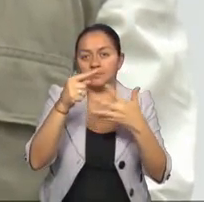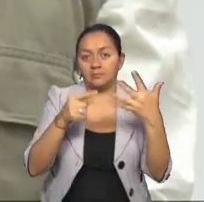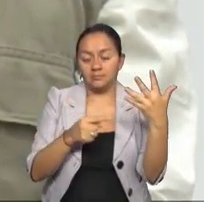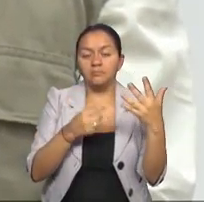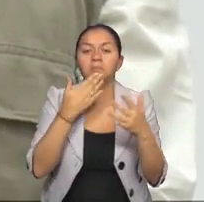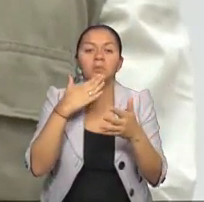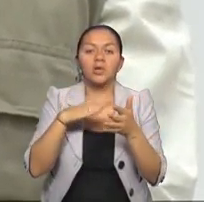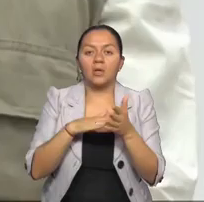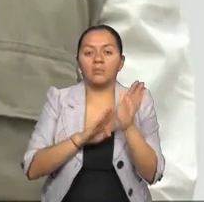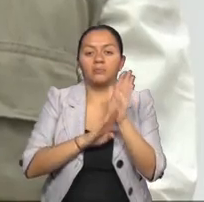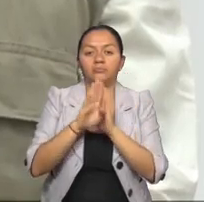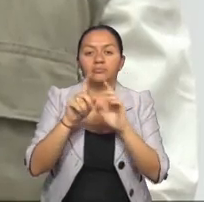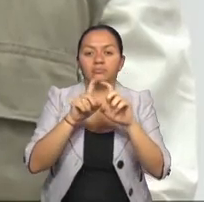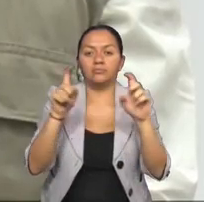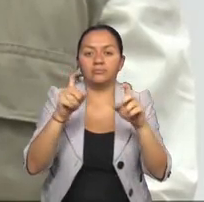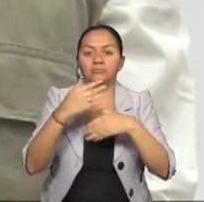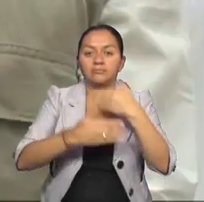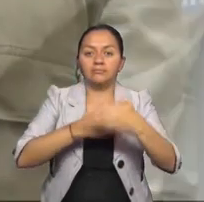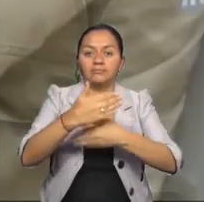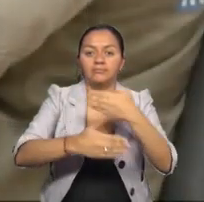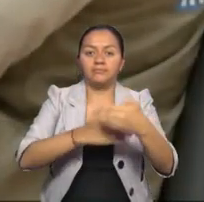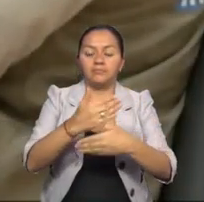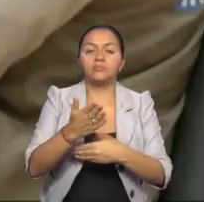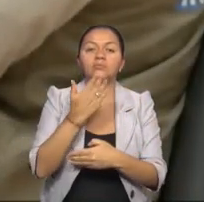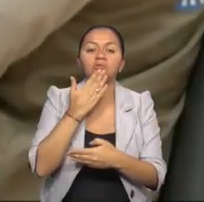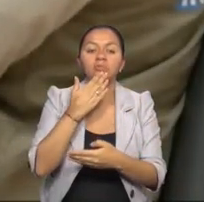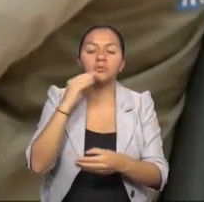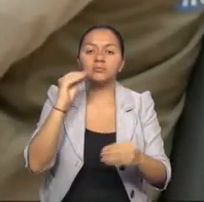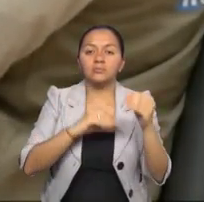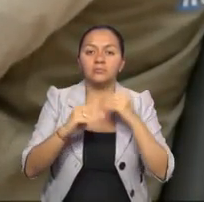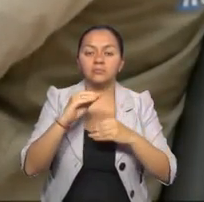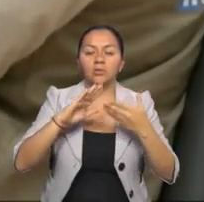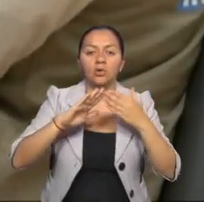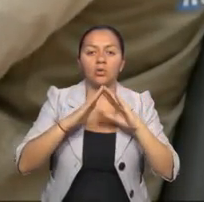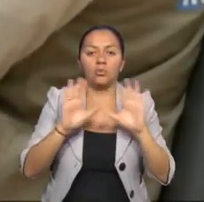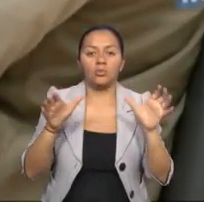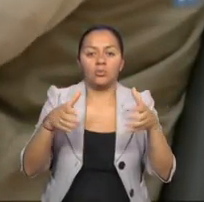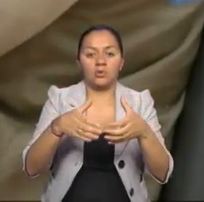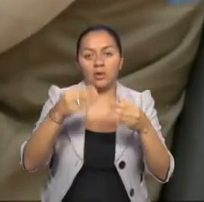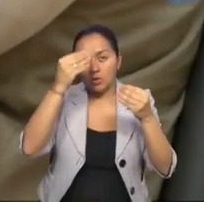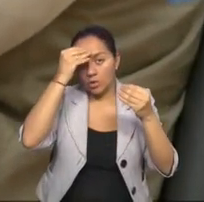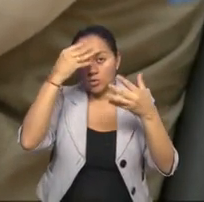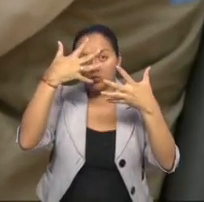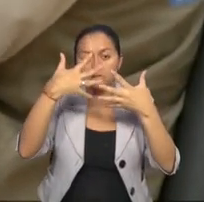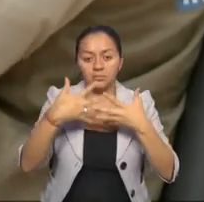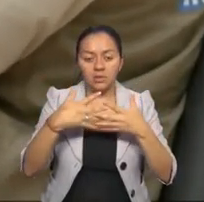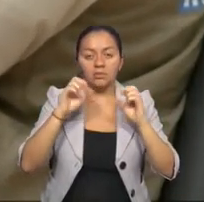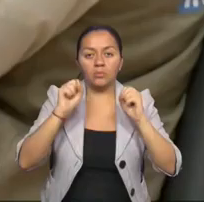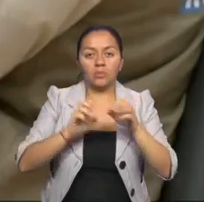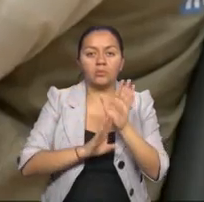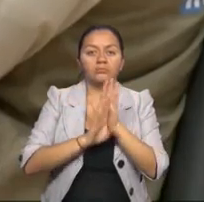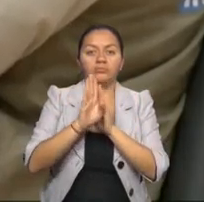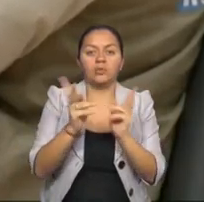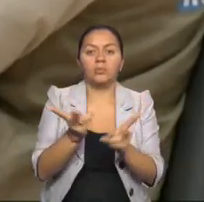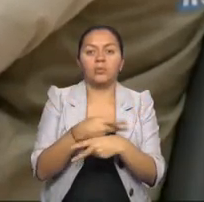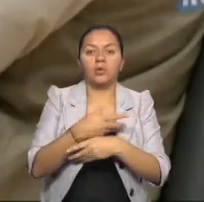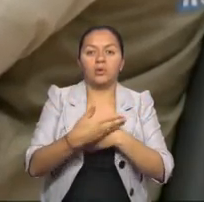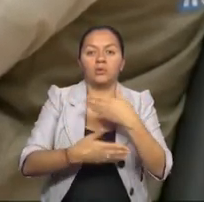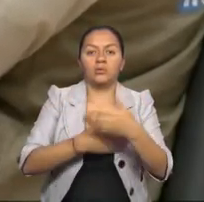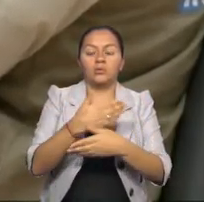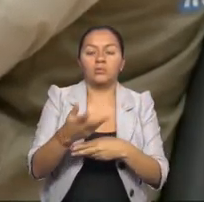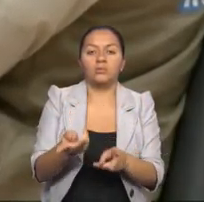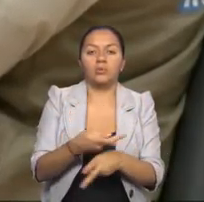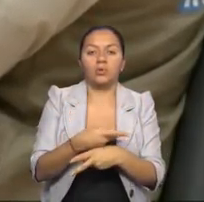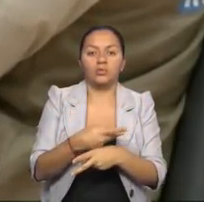emprenderismo cómo le aportamos a la comunidad de conocimientos para que emprendan proyectos productivos cuando